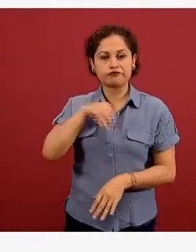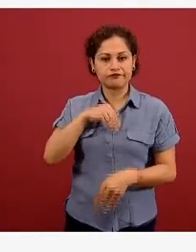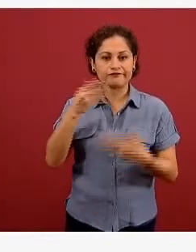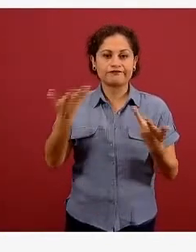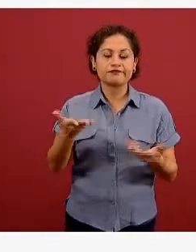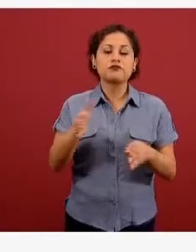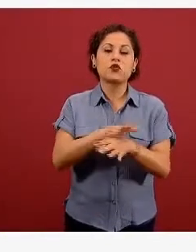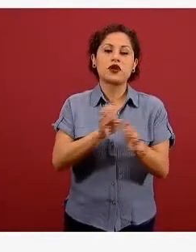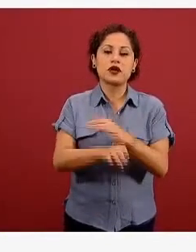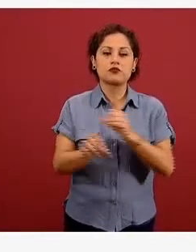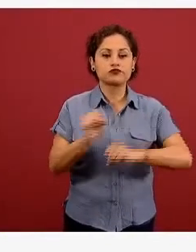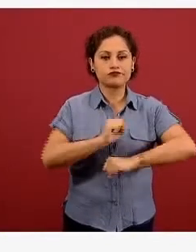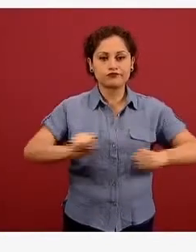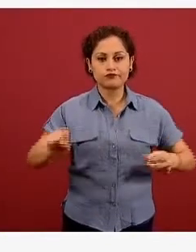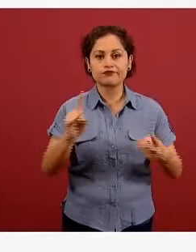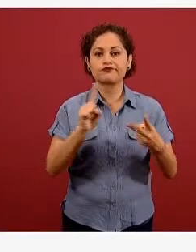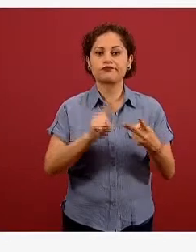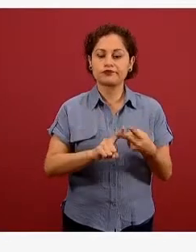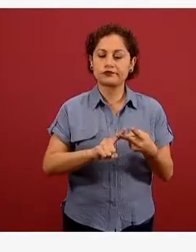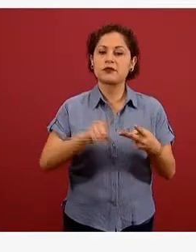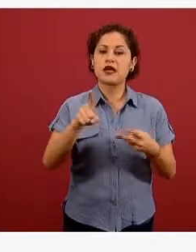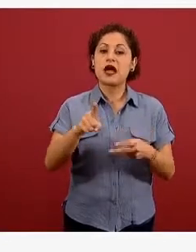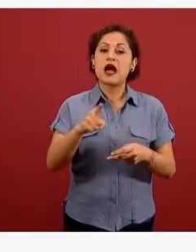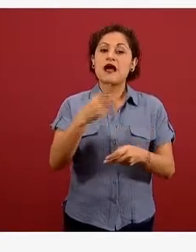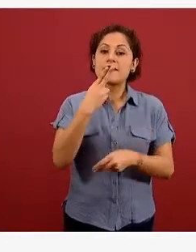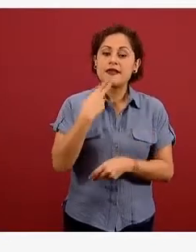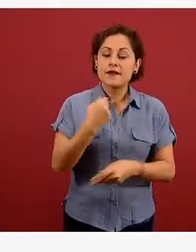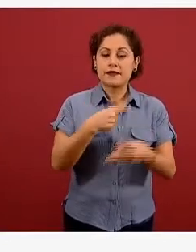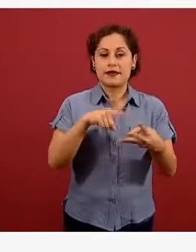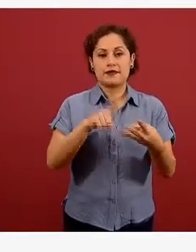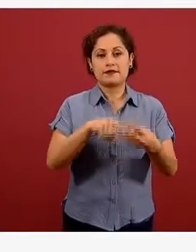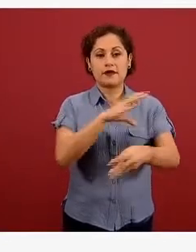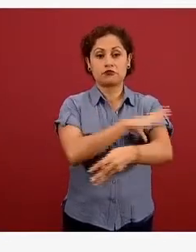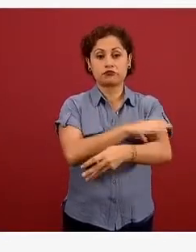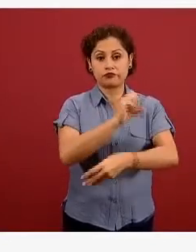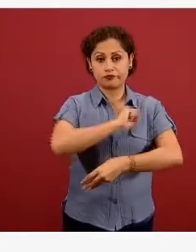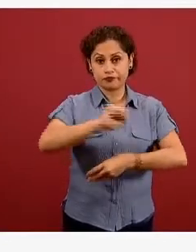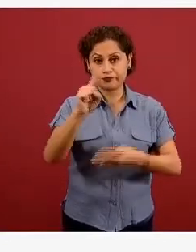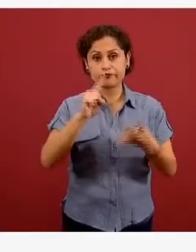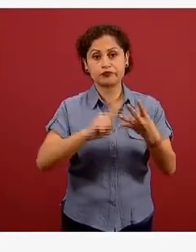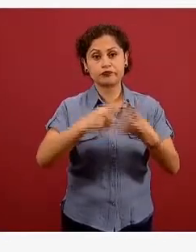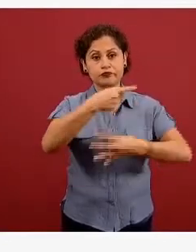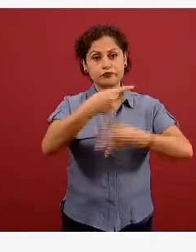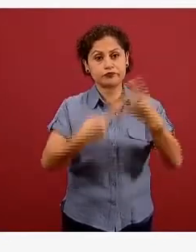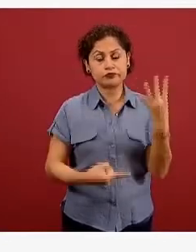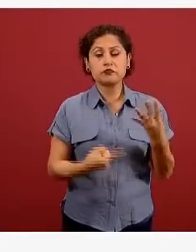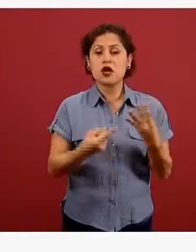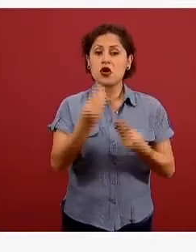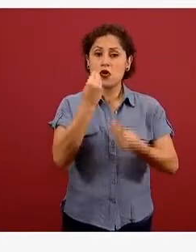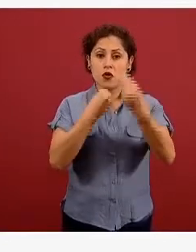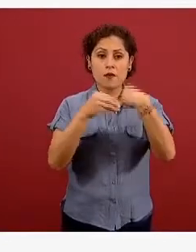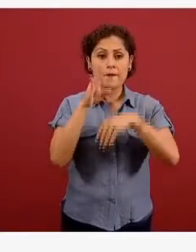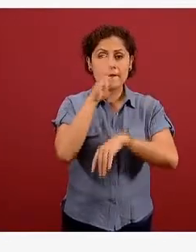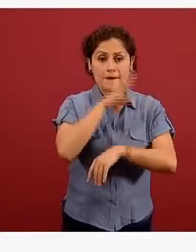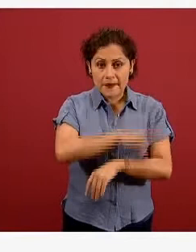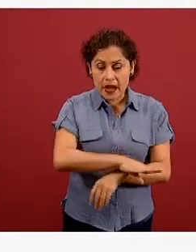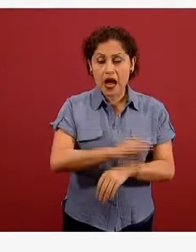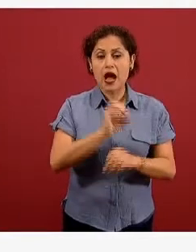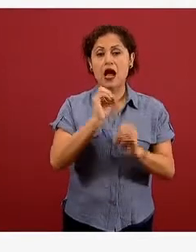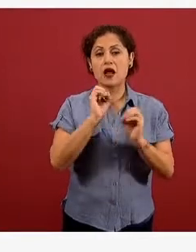obesidad, sobrepeso, diabetes, hipertensión, las enfermedades crónicas asociadas con mala alimentación por